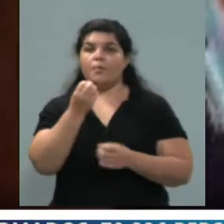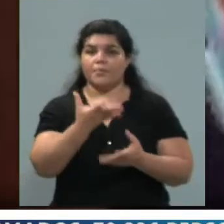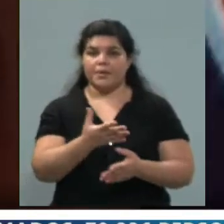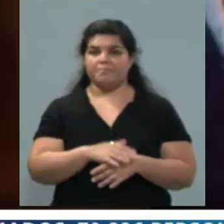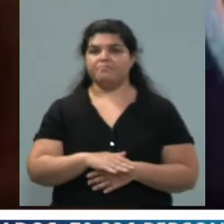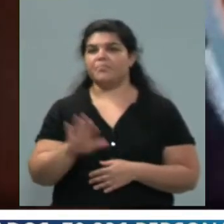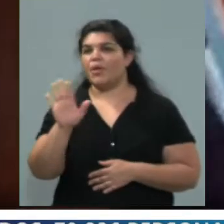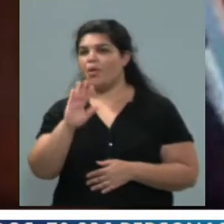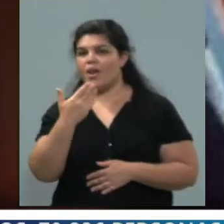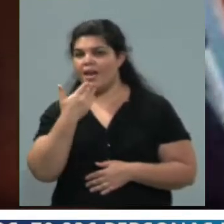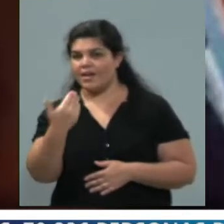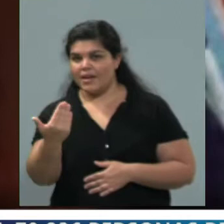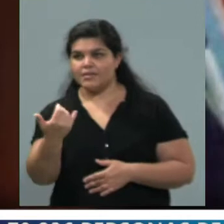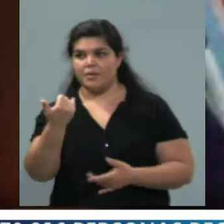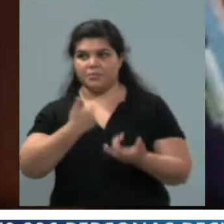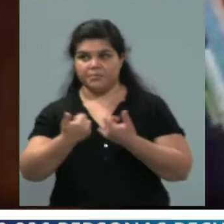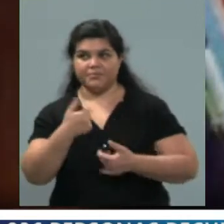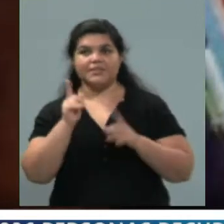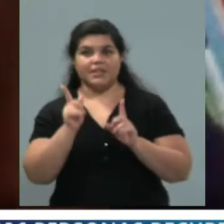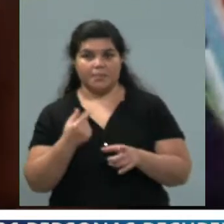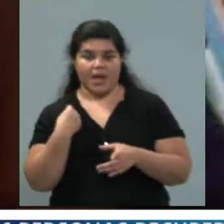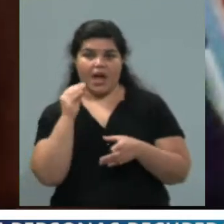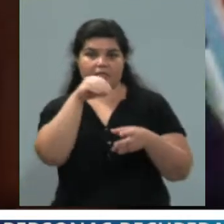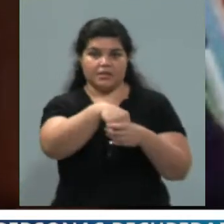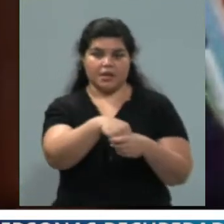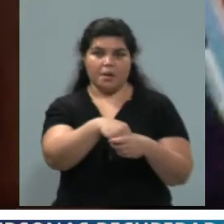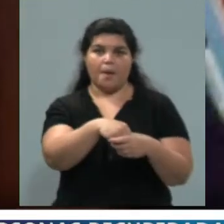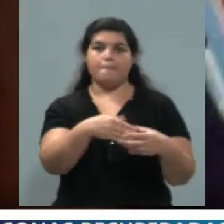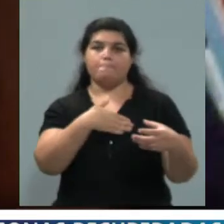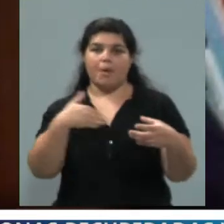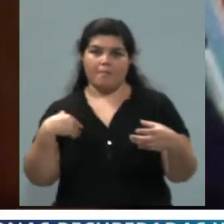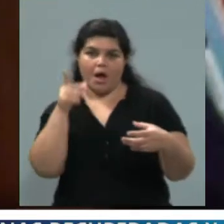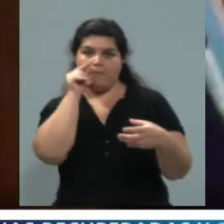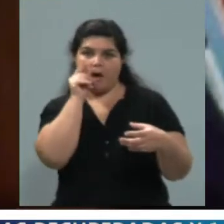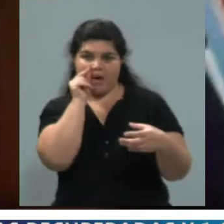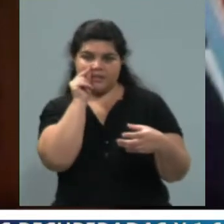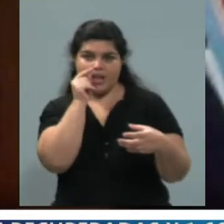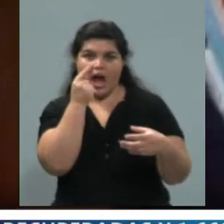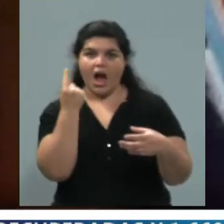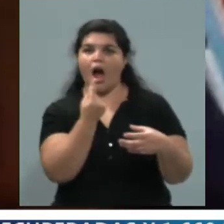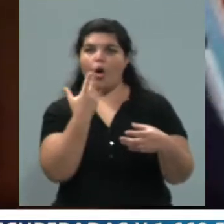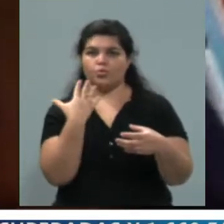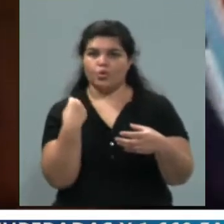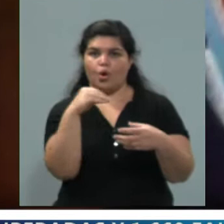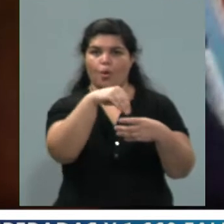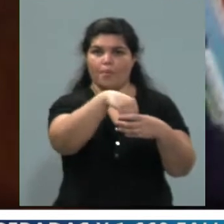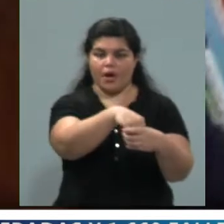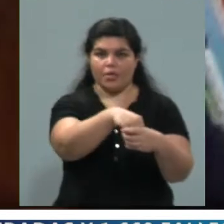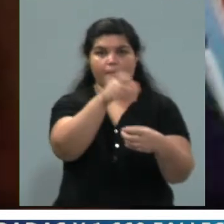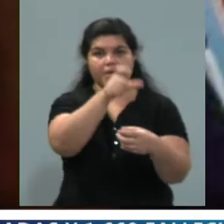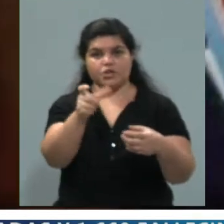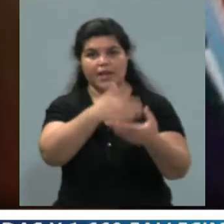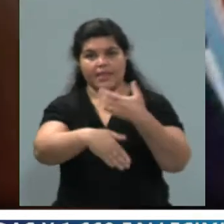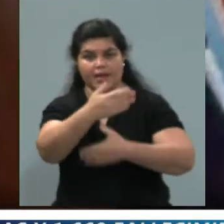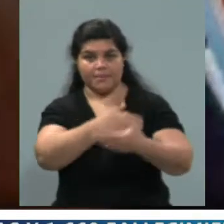este espacio y agrego también que pertenezco a Madres y Padres Autoconvocados de Personas con Discapacidad, que es la